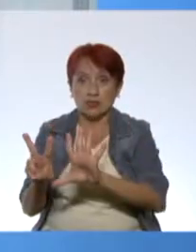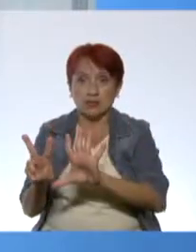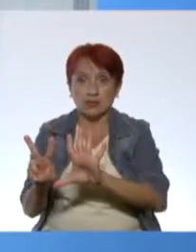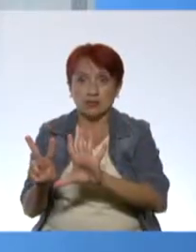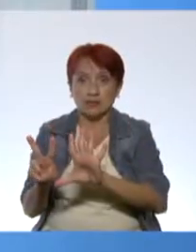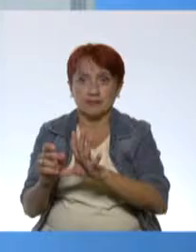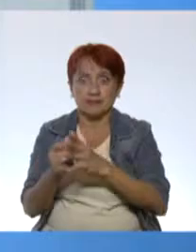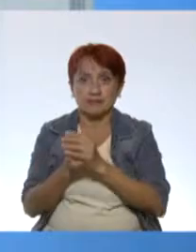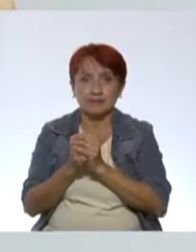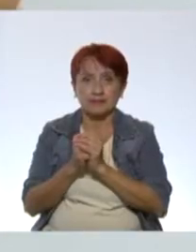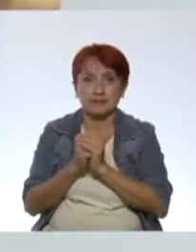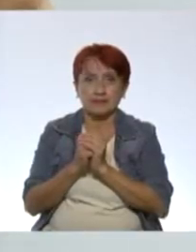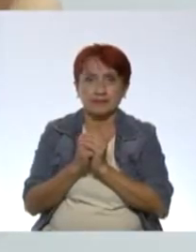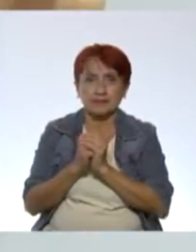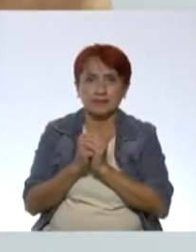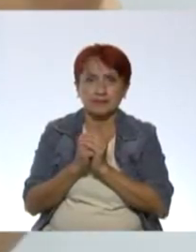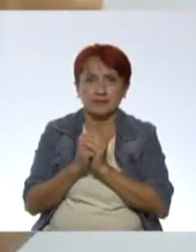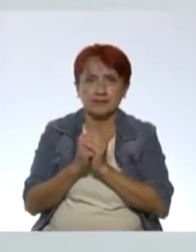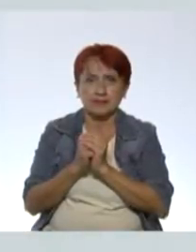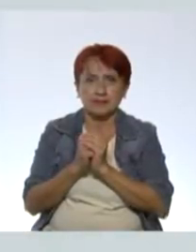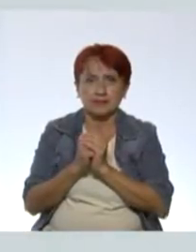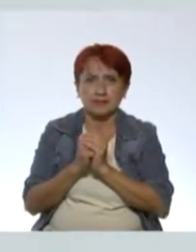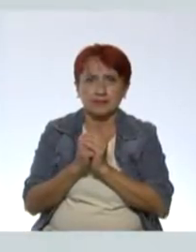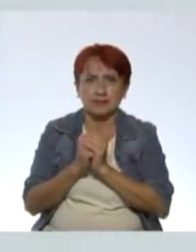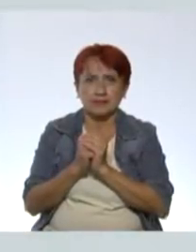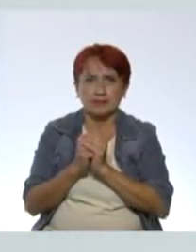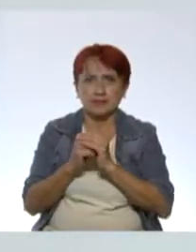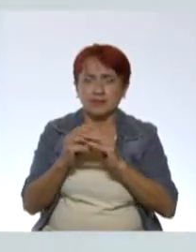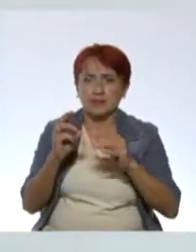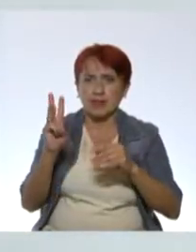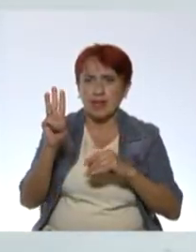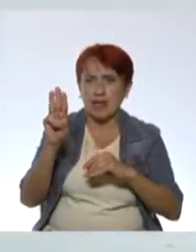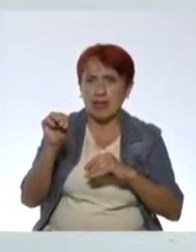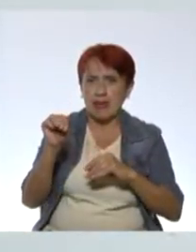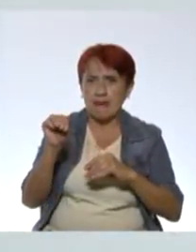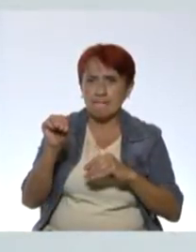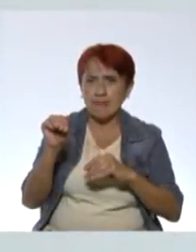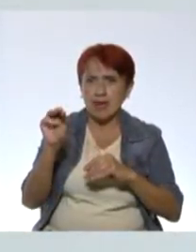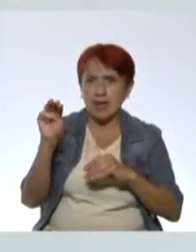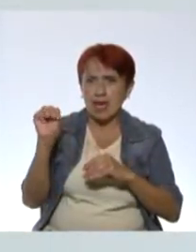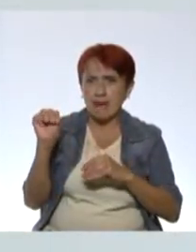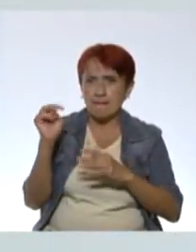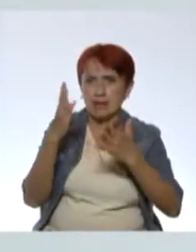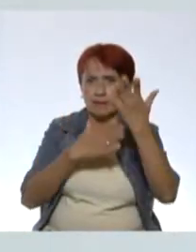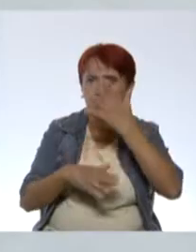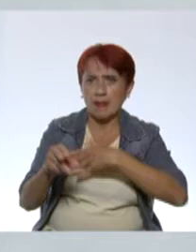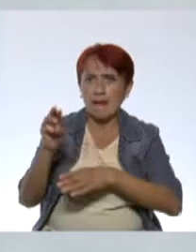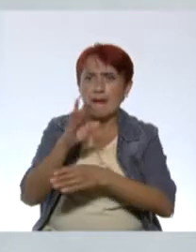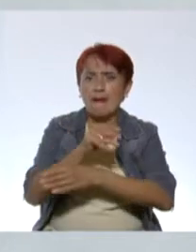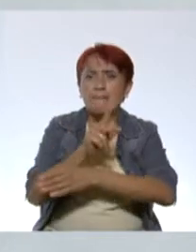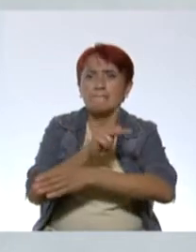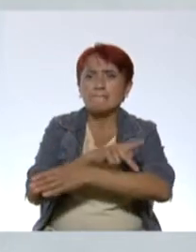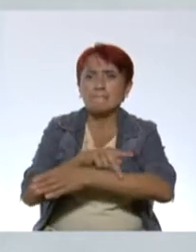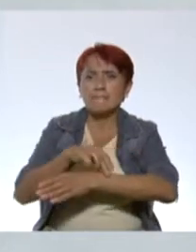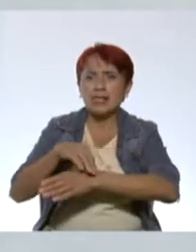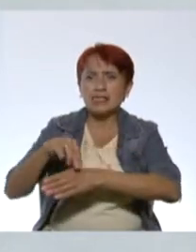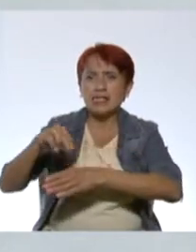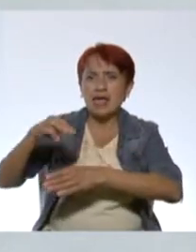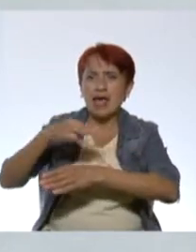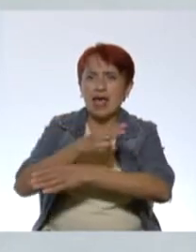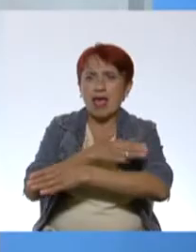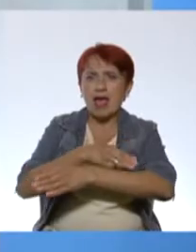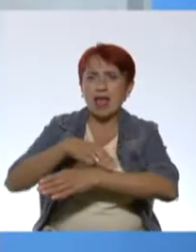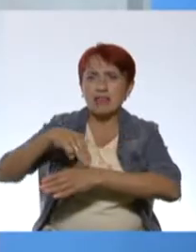menos 1 a menos 7. Y voy a determinar el valor de mi pendiente. ¿Ok?